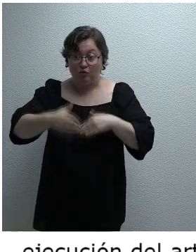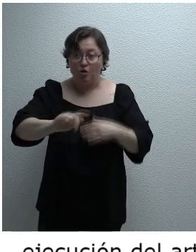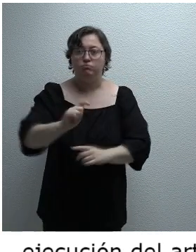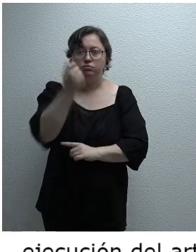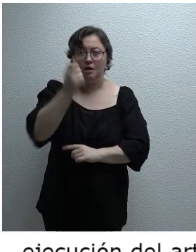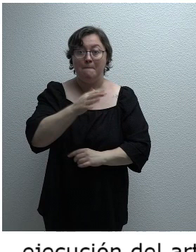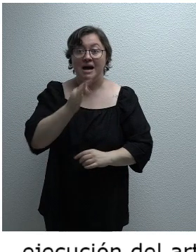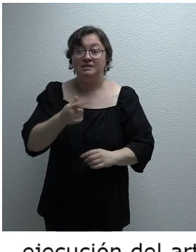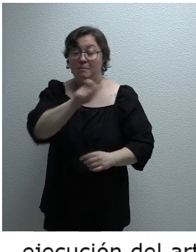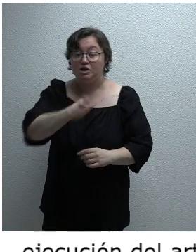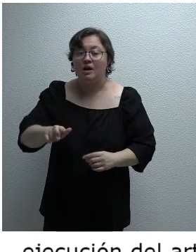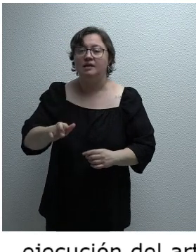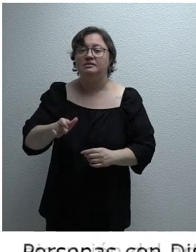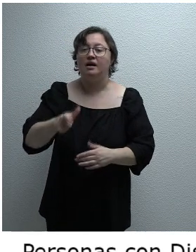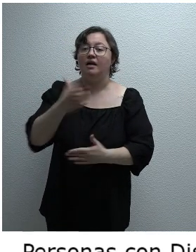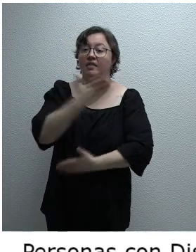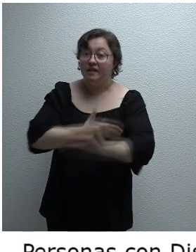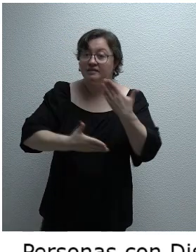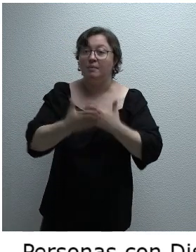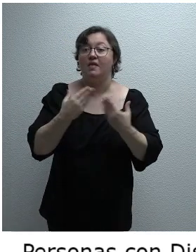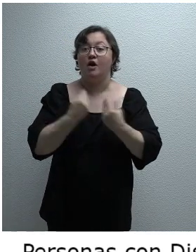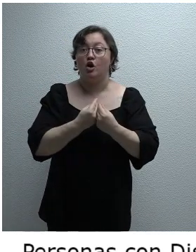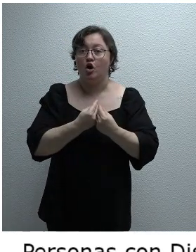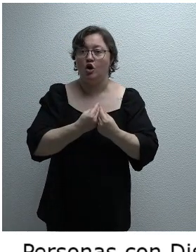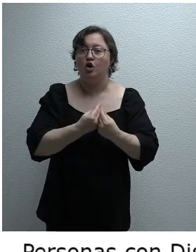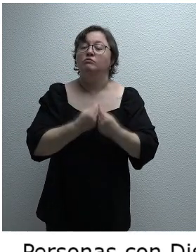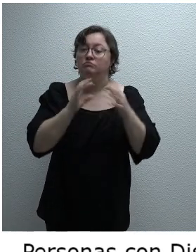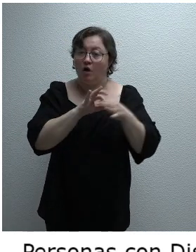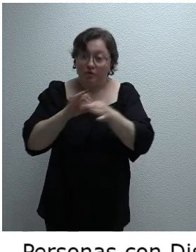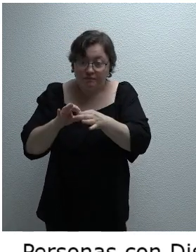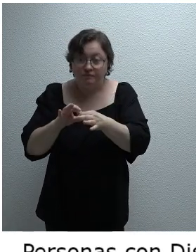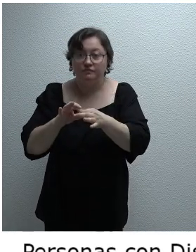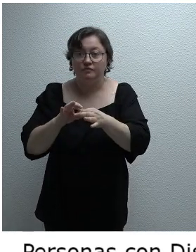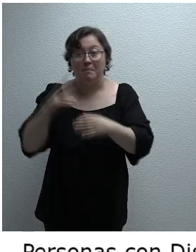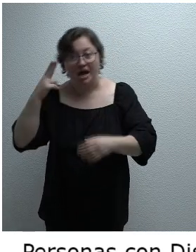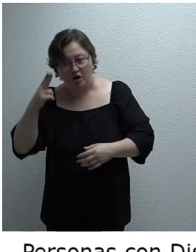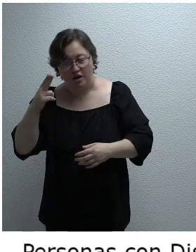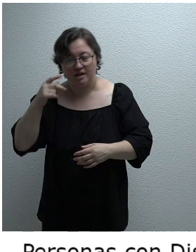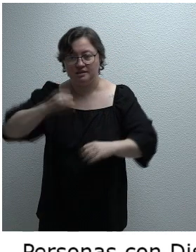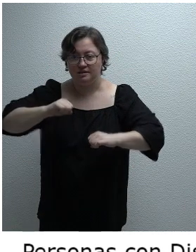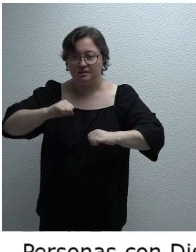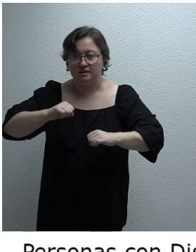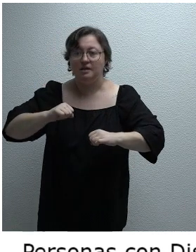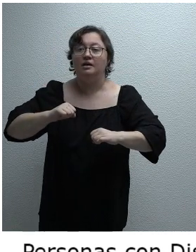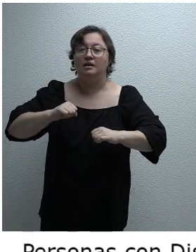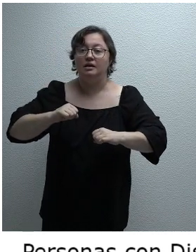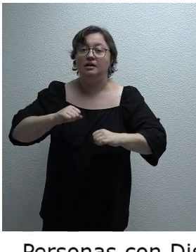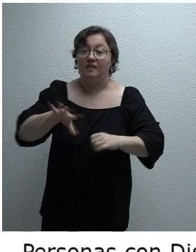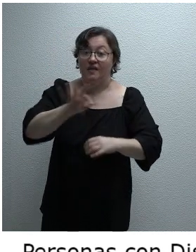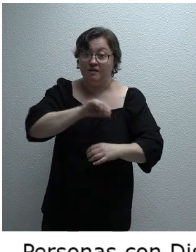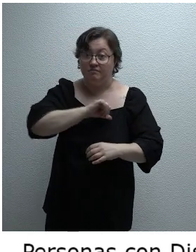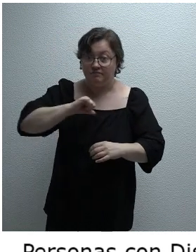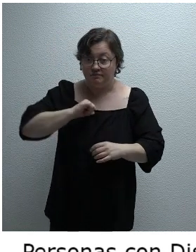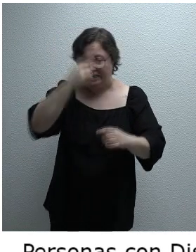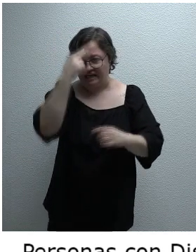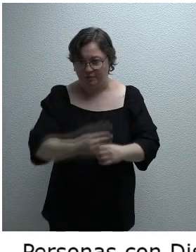respete la voluntad de las personas sujetas, las personas con discapacidad mayores o no, sujetos de la misma,